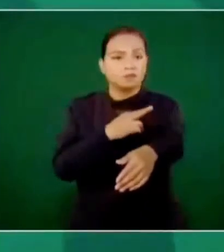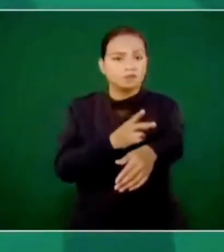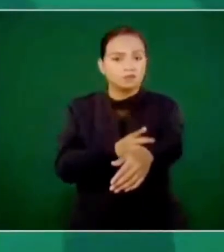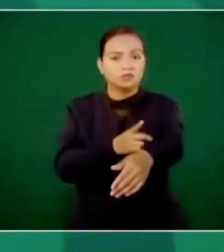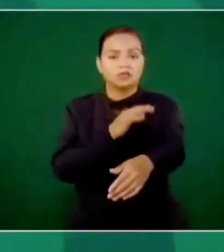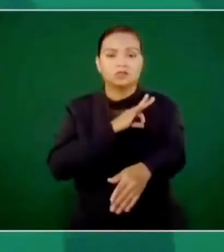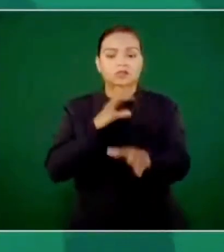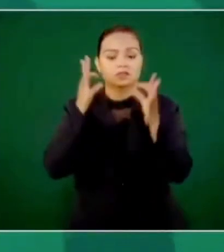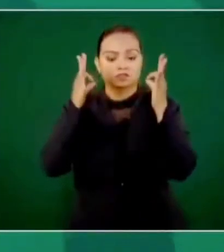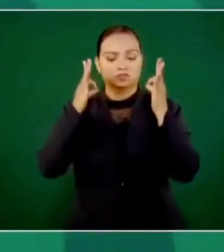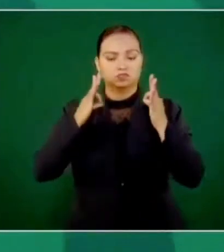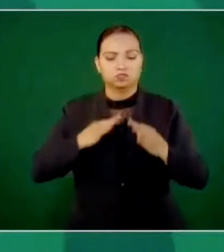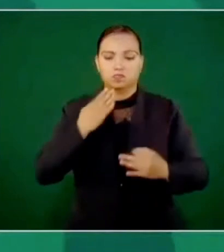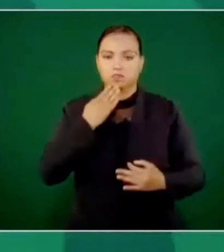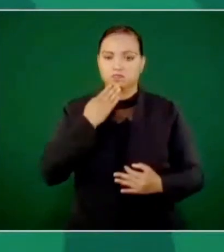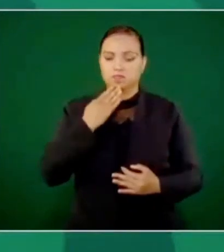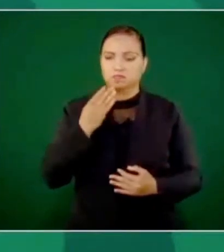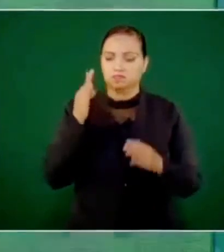íntegras,